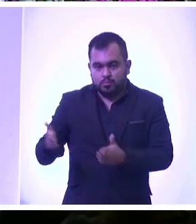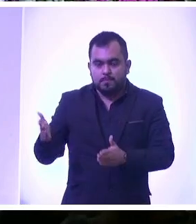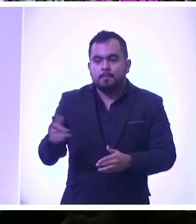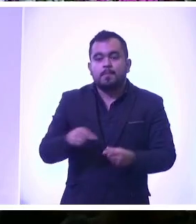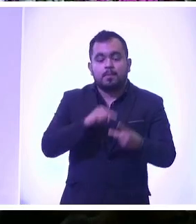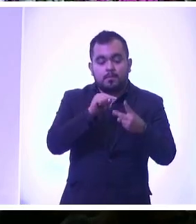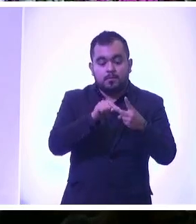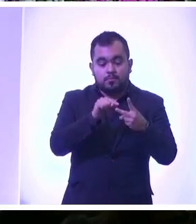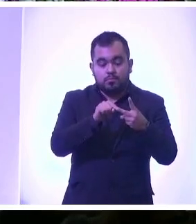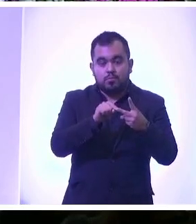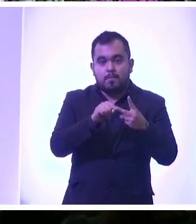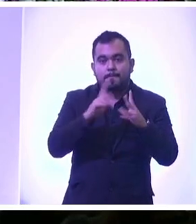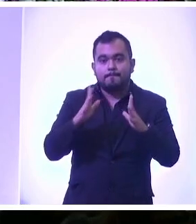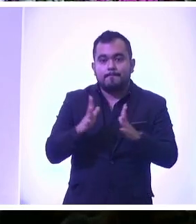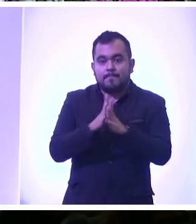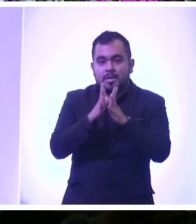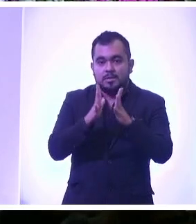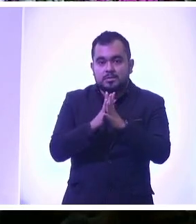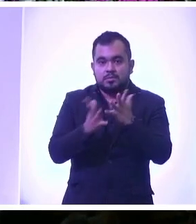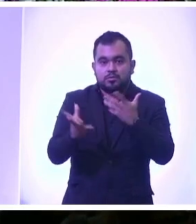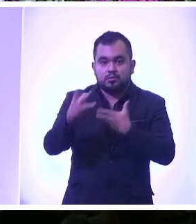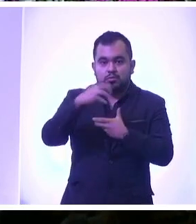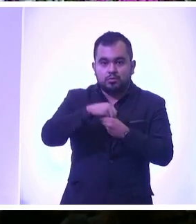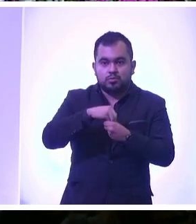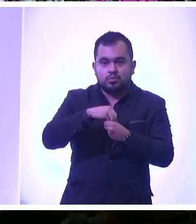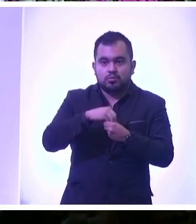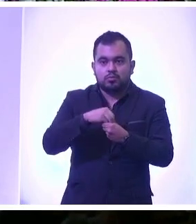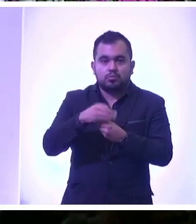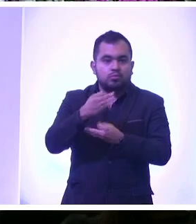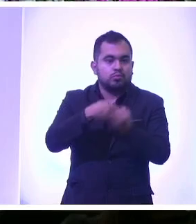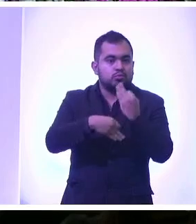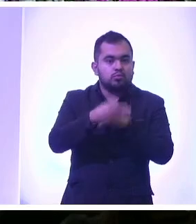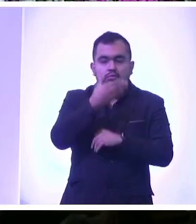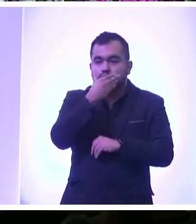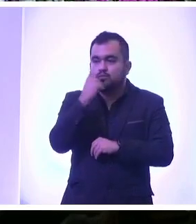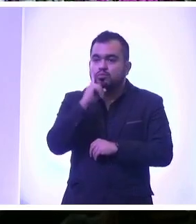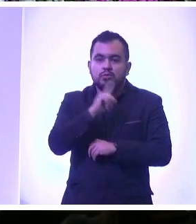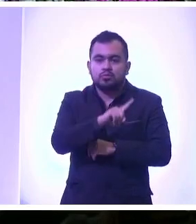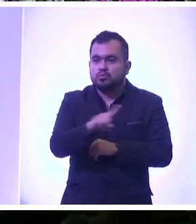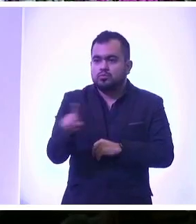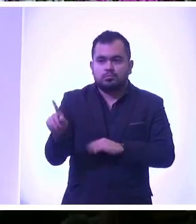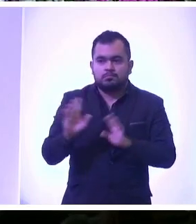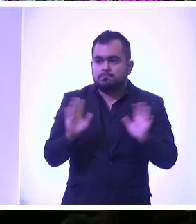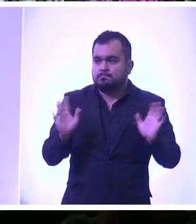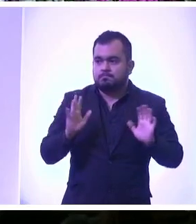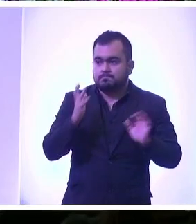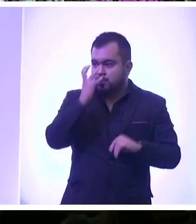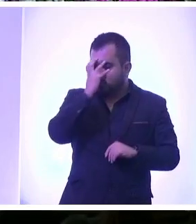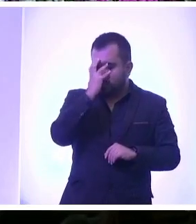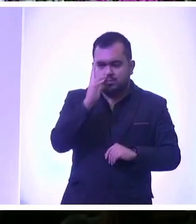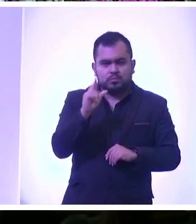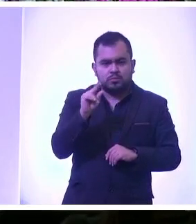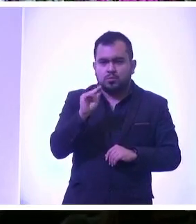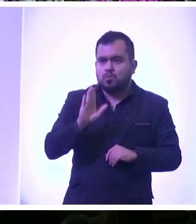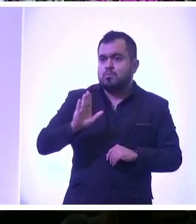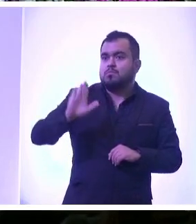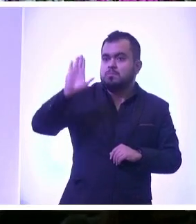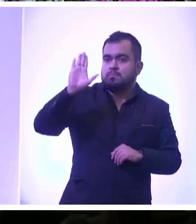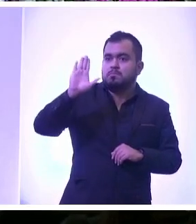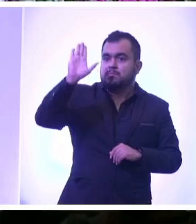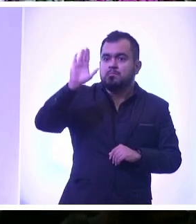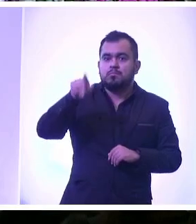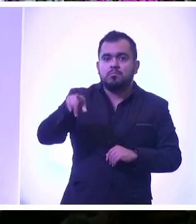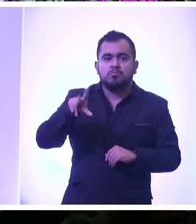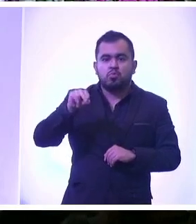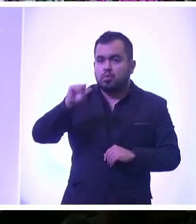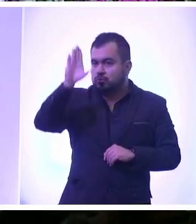la participación la participación de todas y de todos que no nos dé pena levantar la mano que no nos de pena levantar la mano estoy